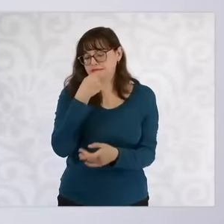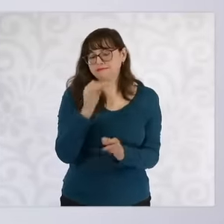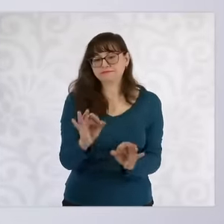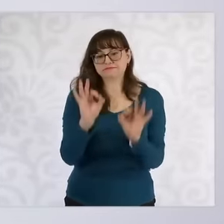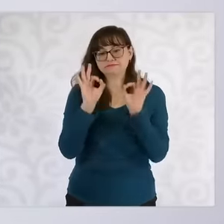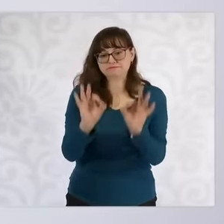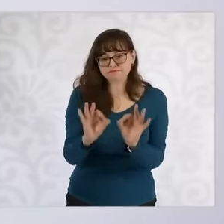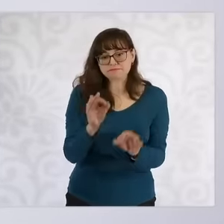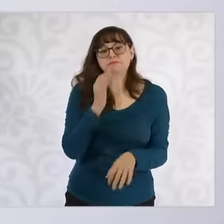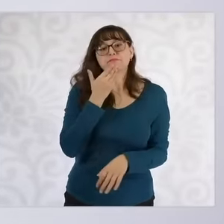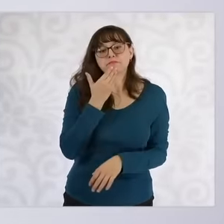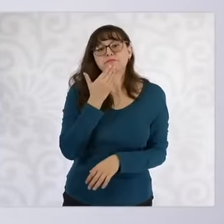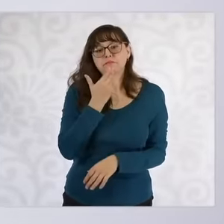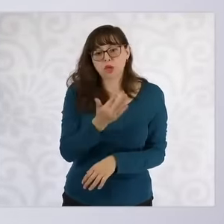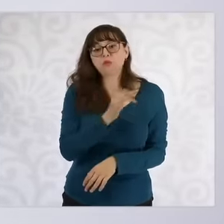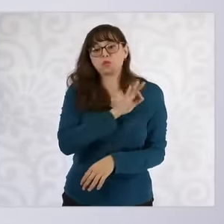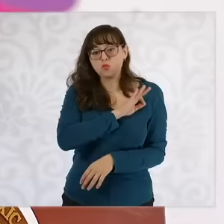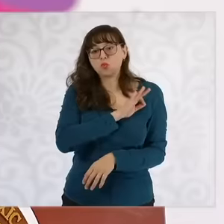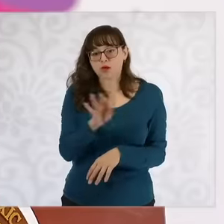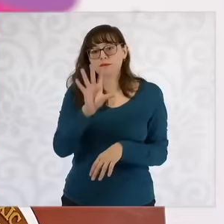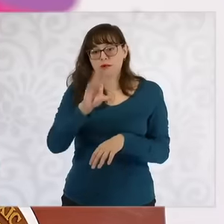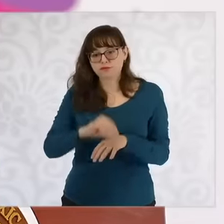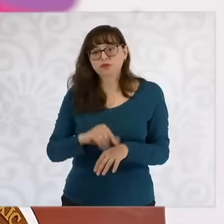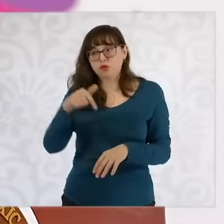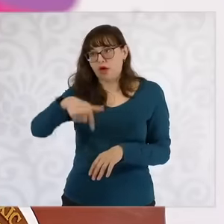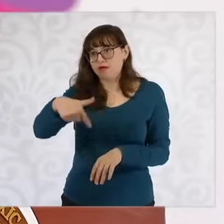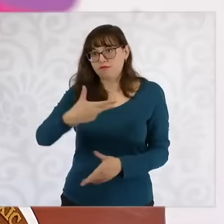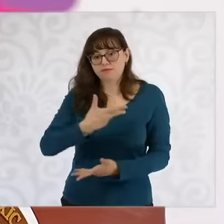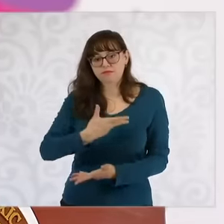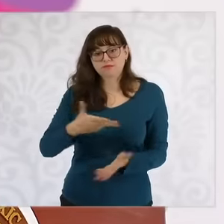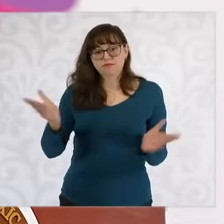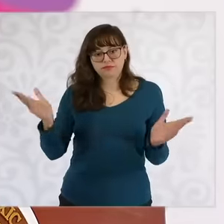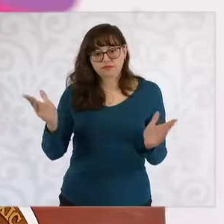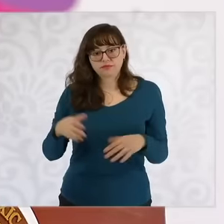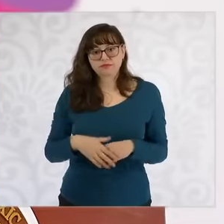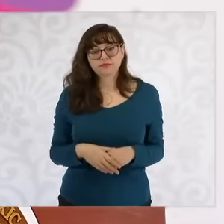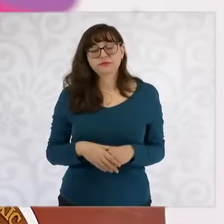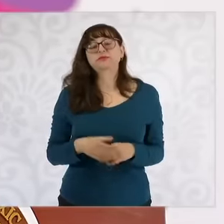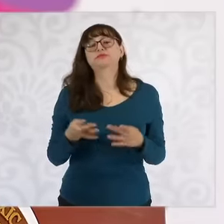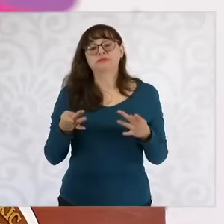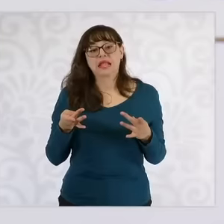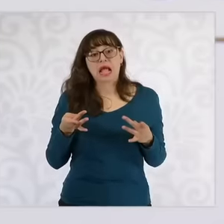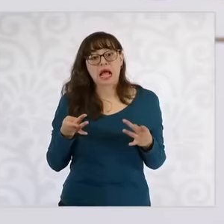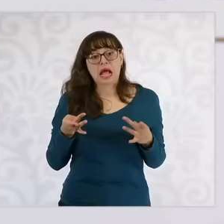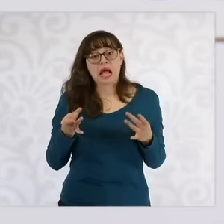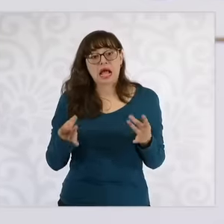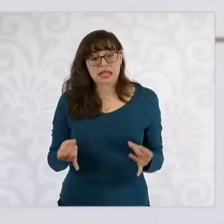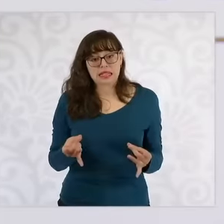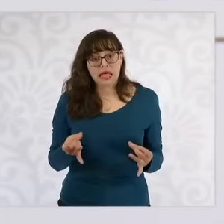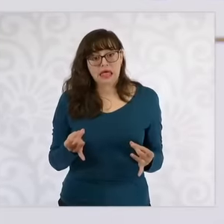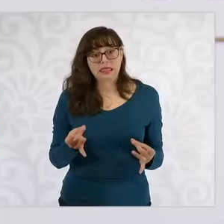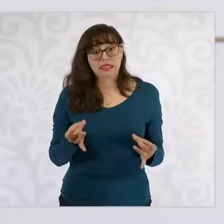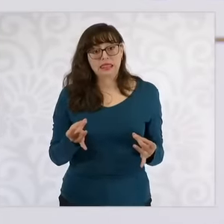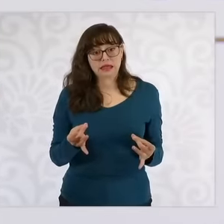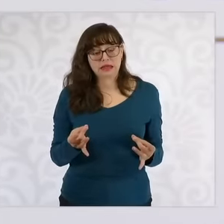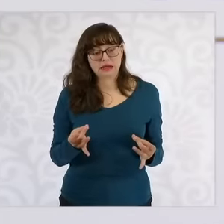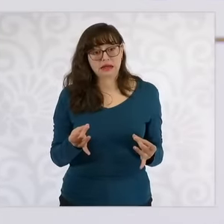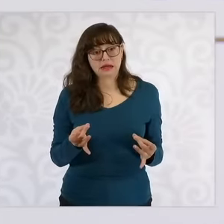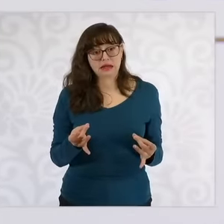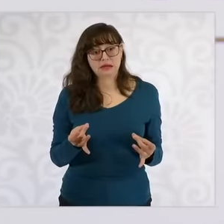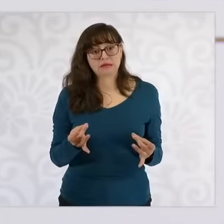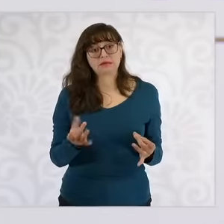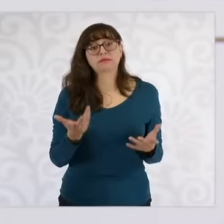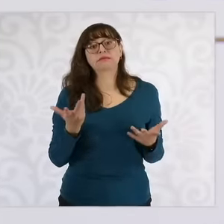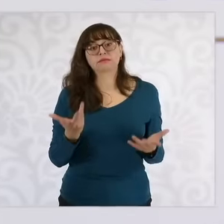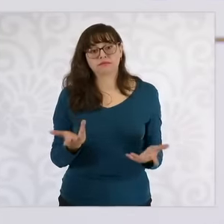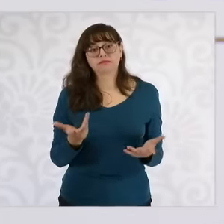insumos precisamente obtengan este registro. Entonces, son insumos de calidad que están que se están comprando a